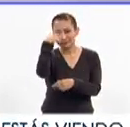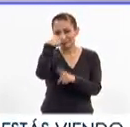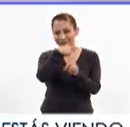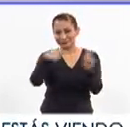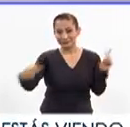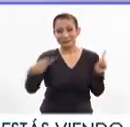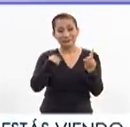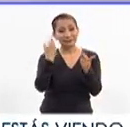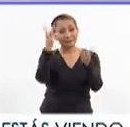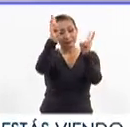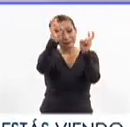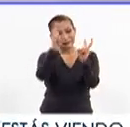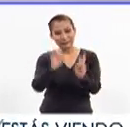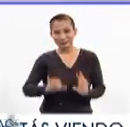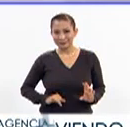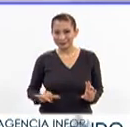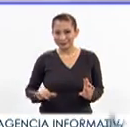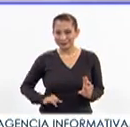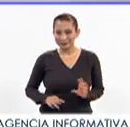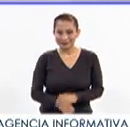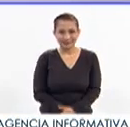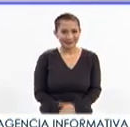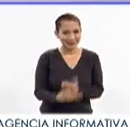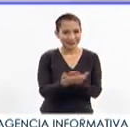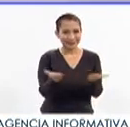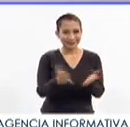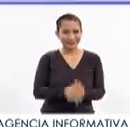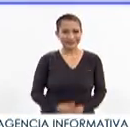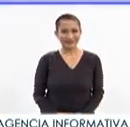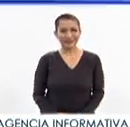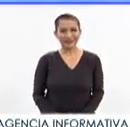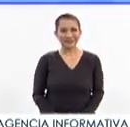hora y media tenemos un interesantísimo programa para ustedes.